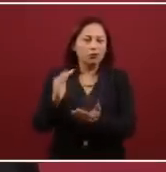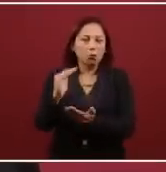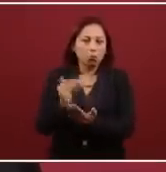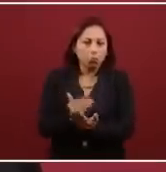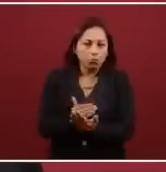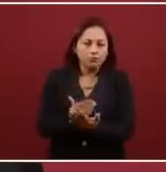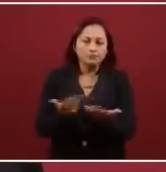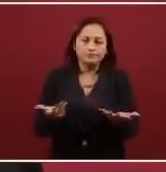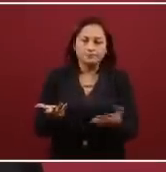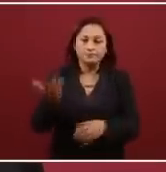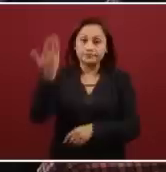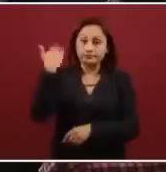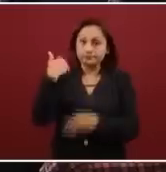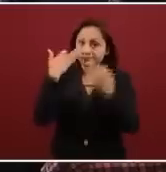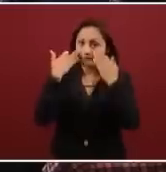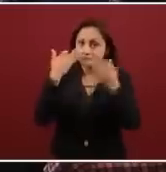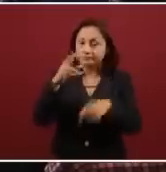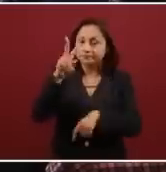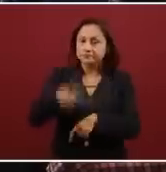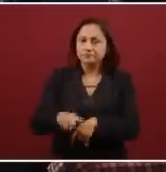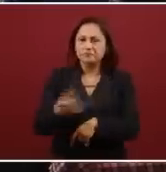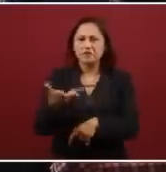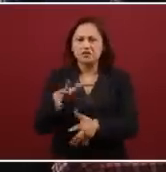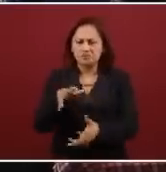Mínimo 30% no llegaba